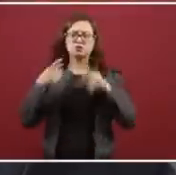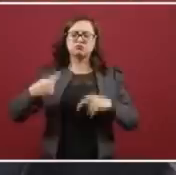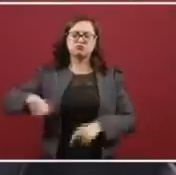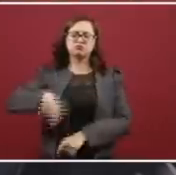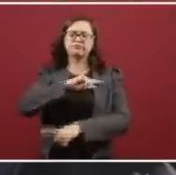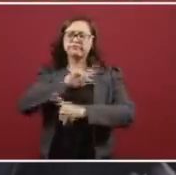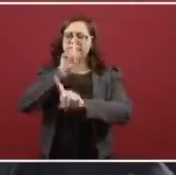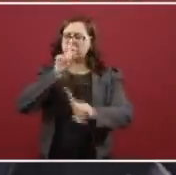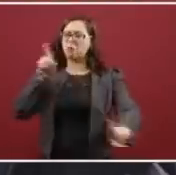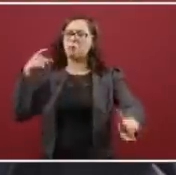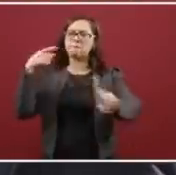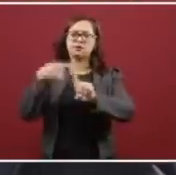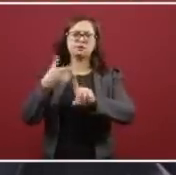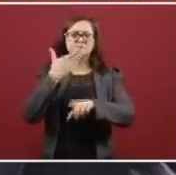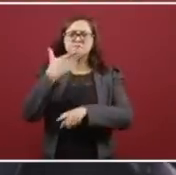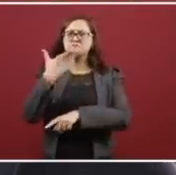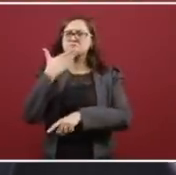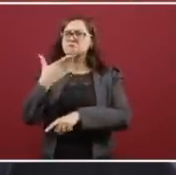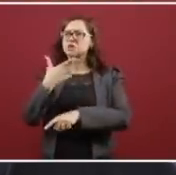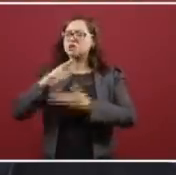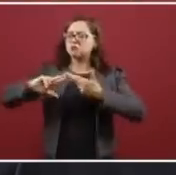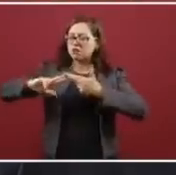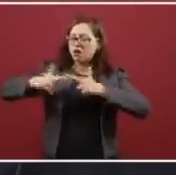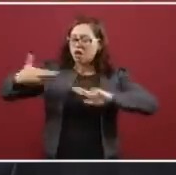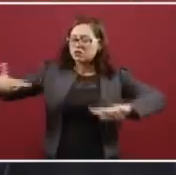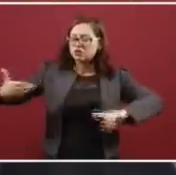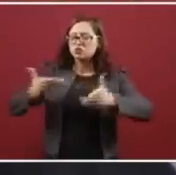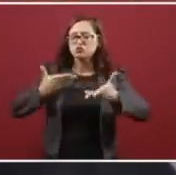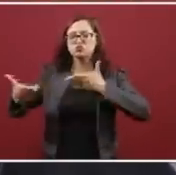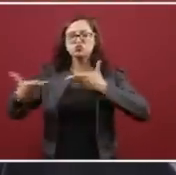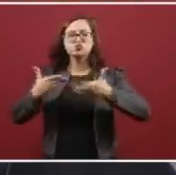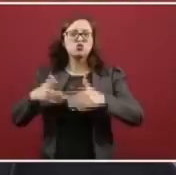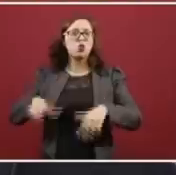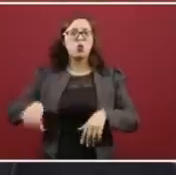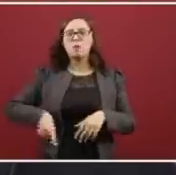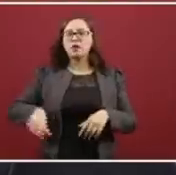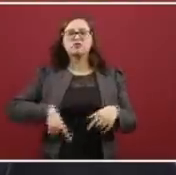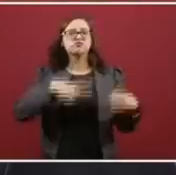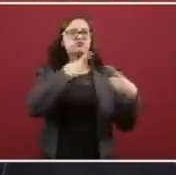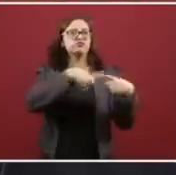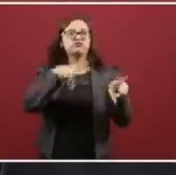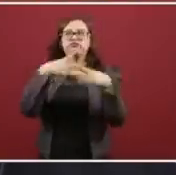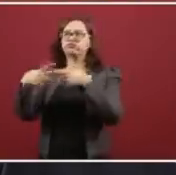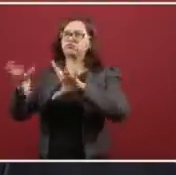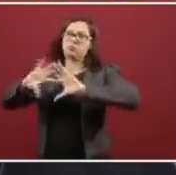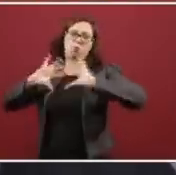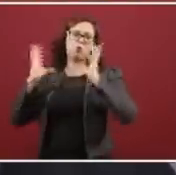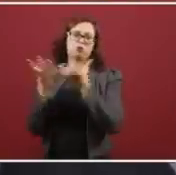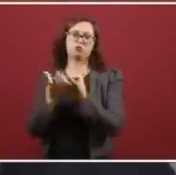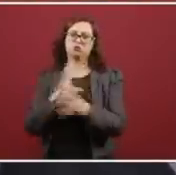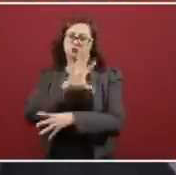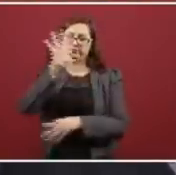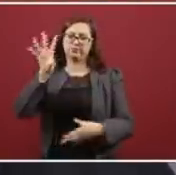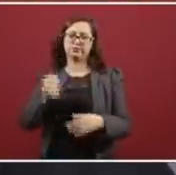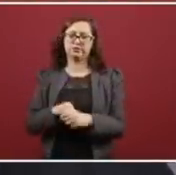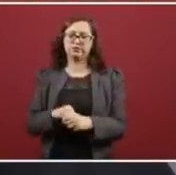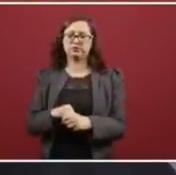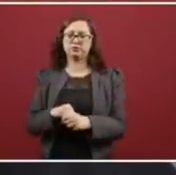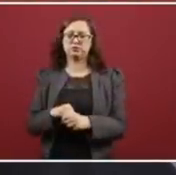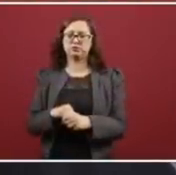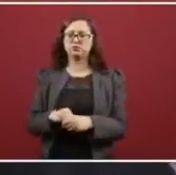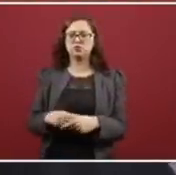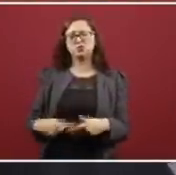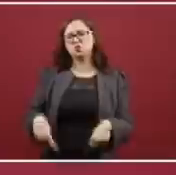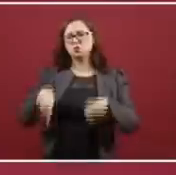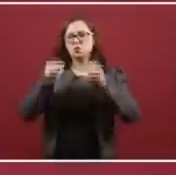con todos los gobiernos del mundo o sea de